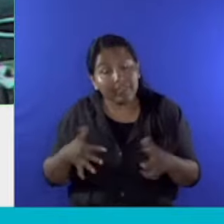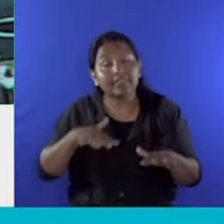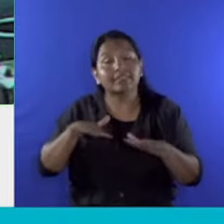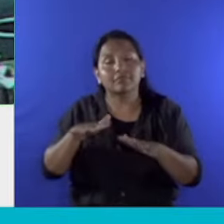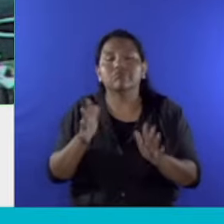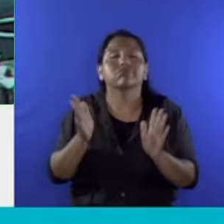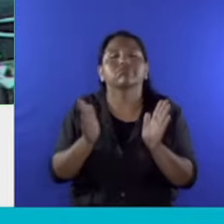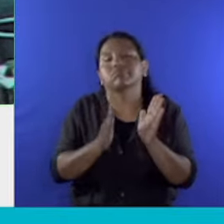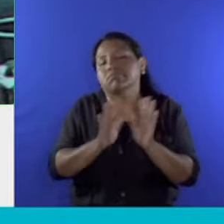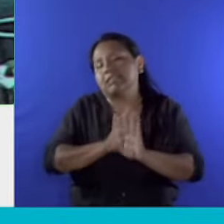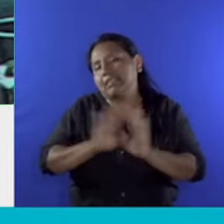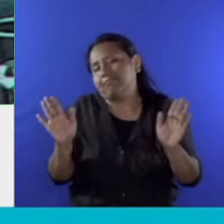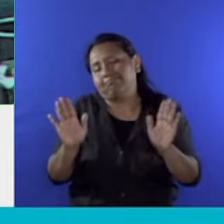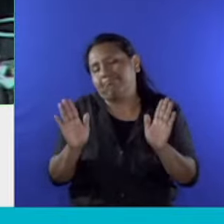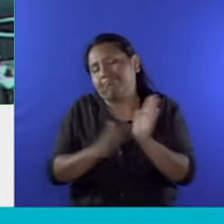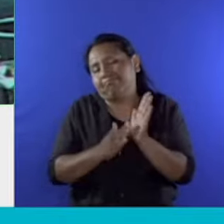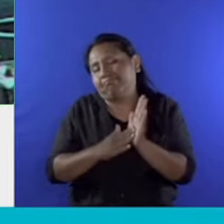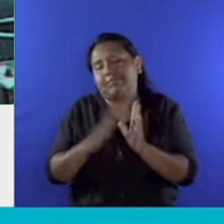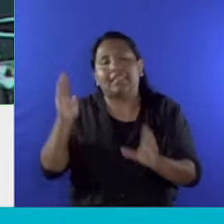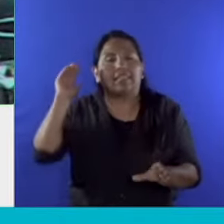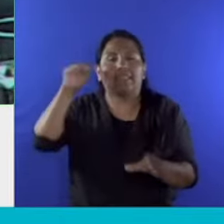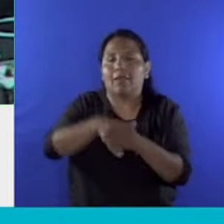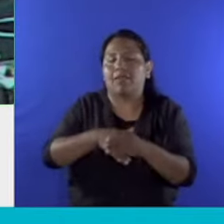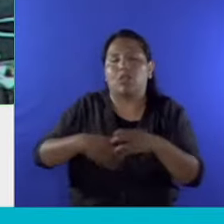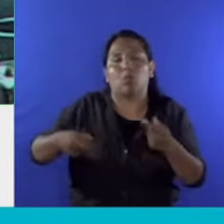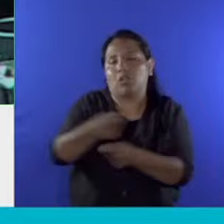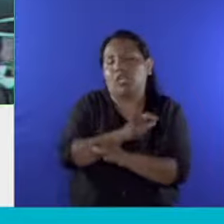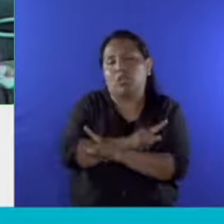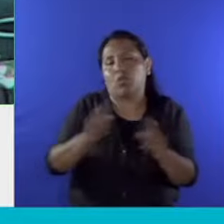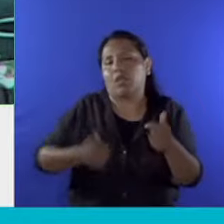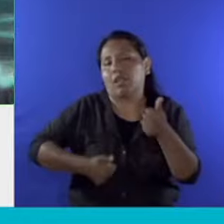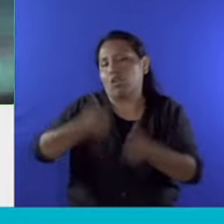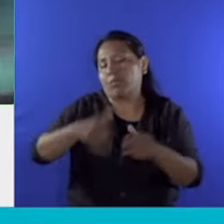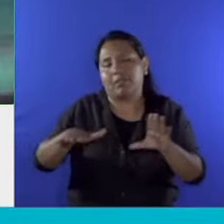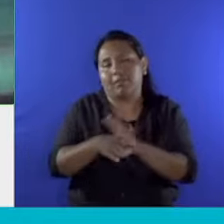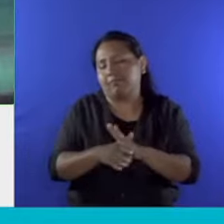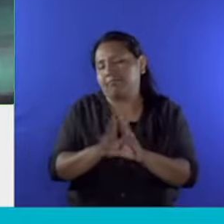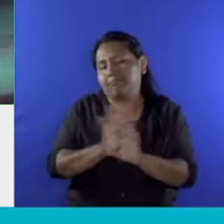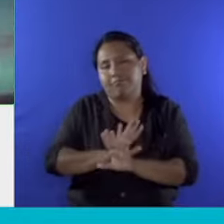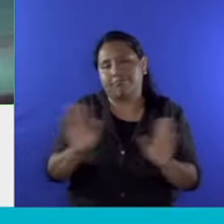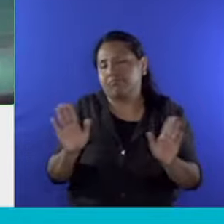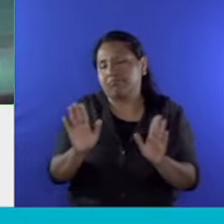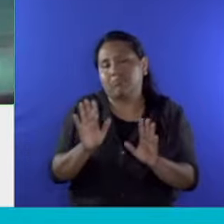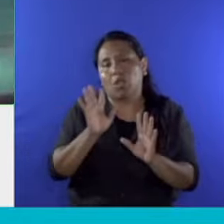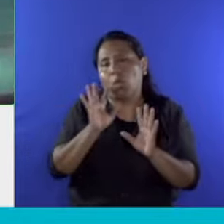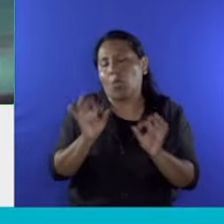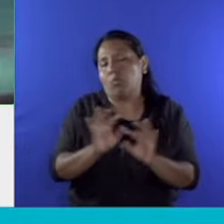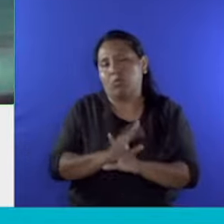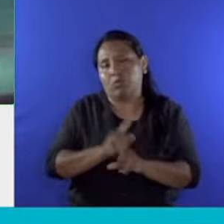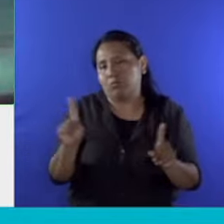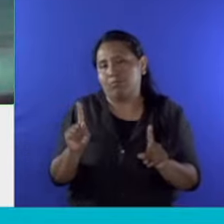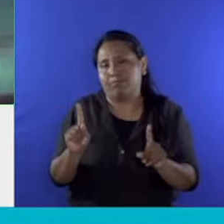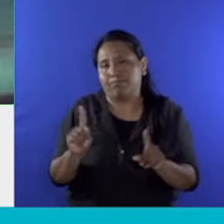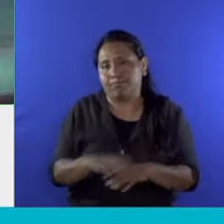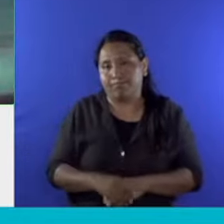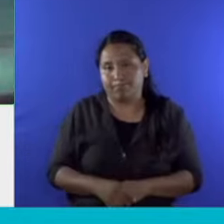se justificaría intervenir en un mercado que no es de competencia perfecta. Claramente no es de competencia perfecta.